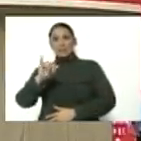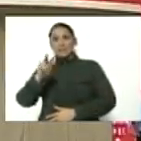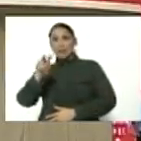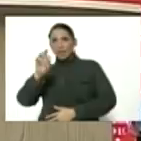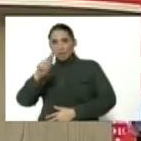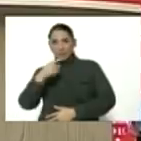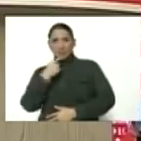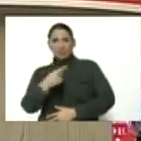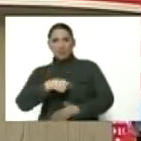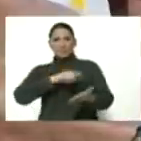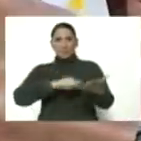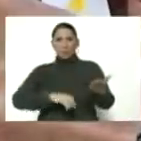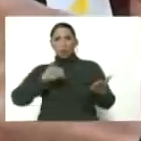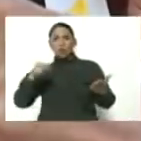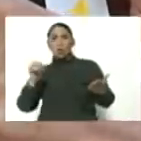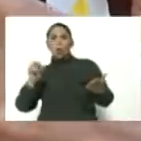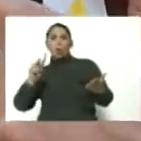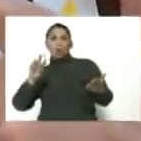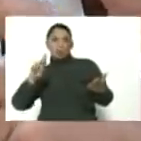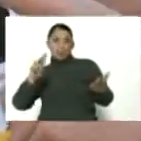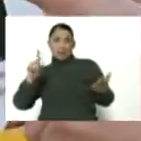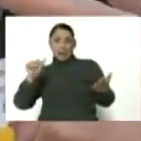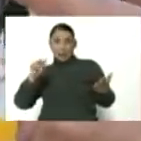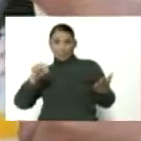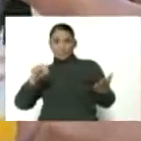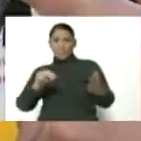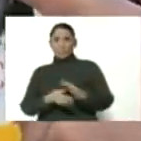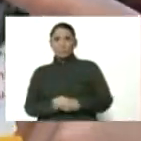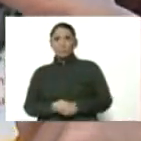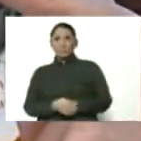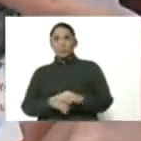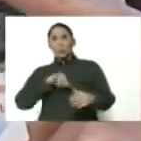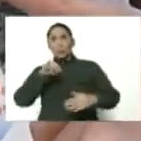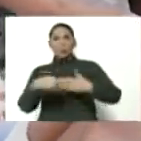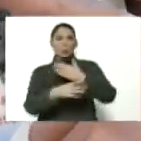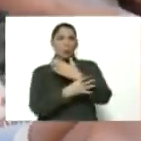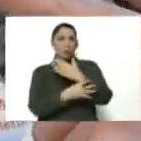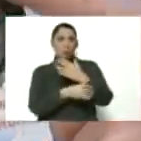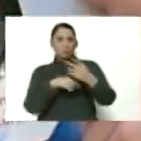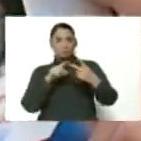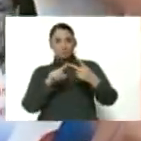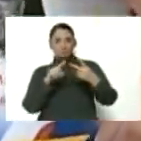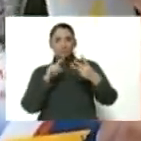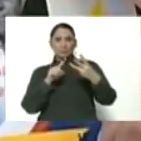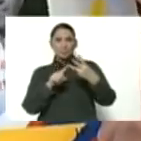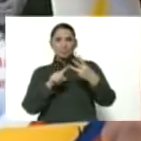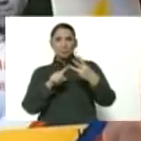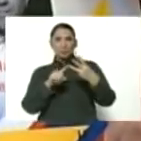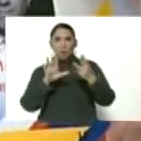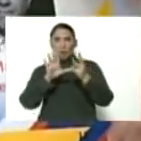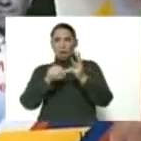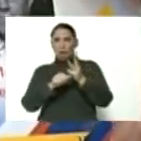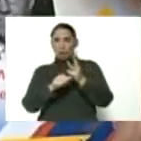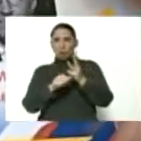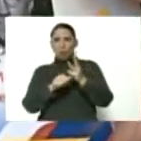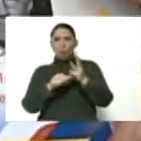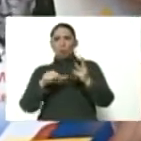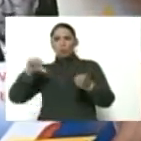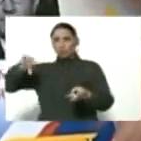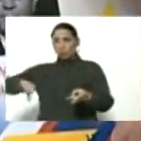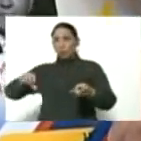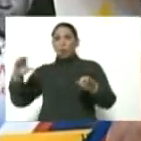firmado por Jordan Goodrow, por Juan Guaidó, por el ladrón de Cúcuta, Sergio